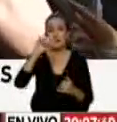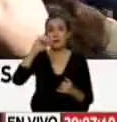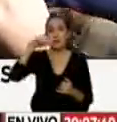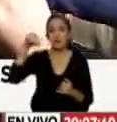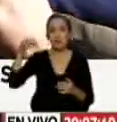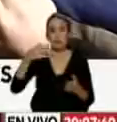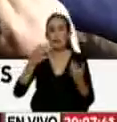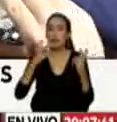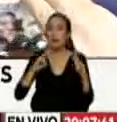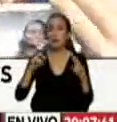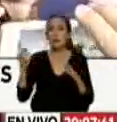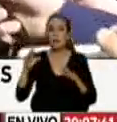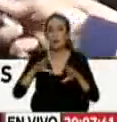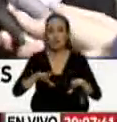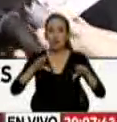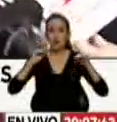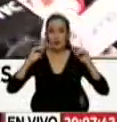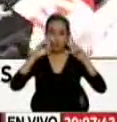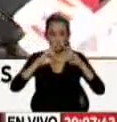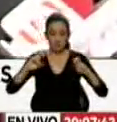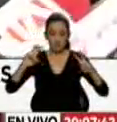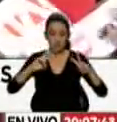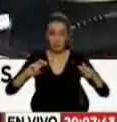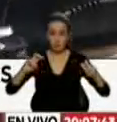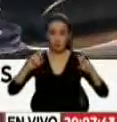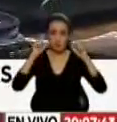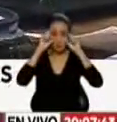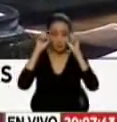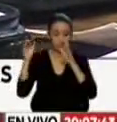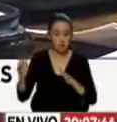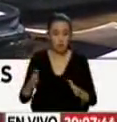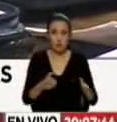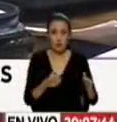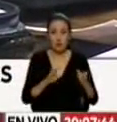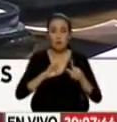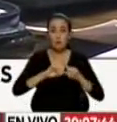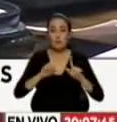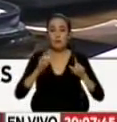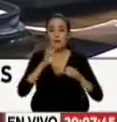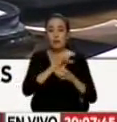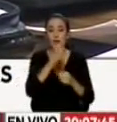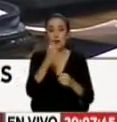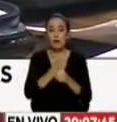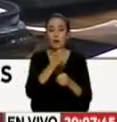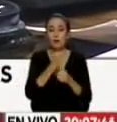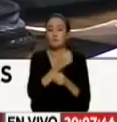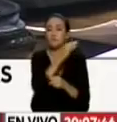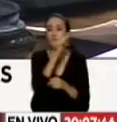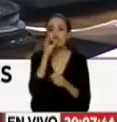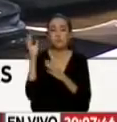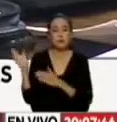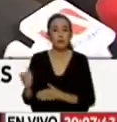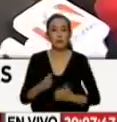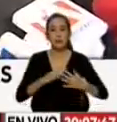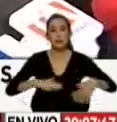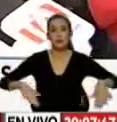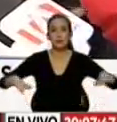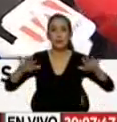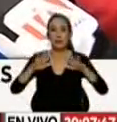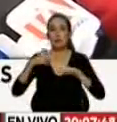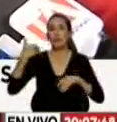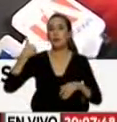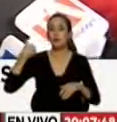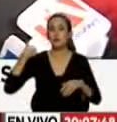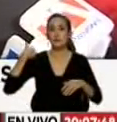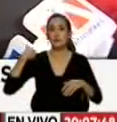su cargo es parte fundamental de las investigaciones de la Fiscalía, aunque por la reserva de su trabajo fue una declaración muy general. Tenemos